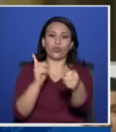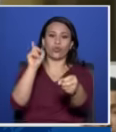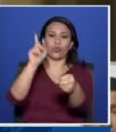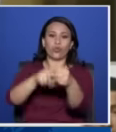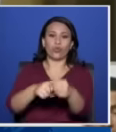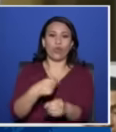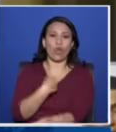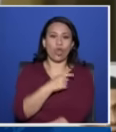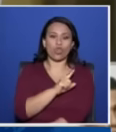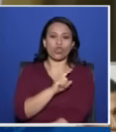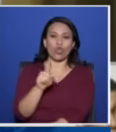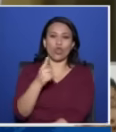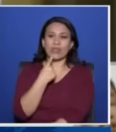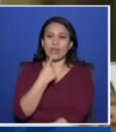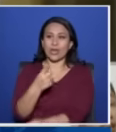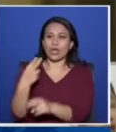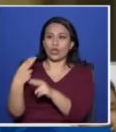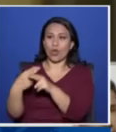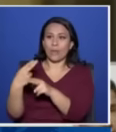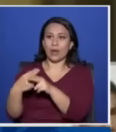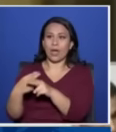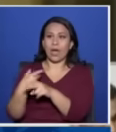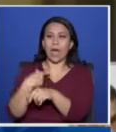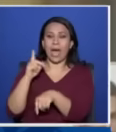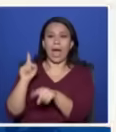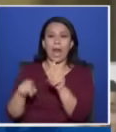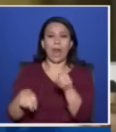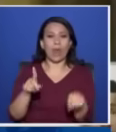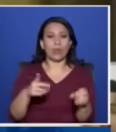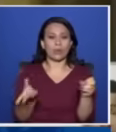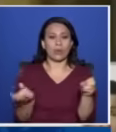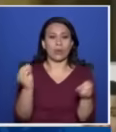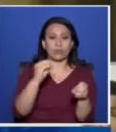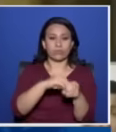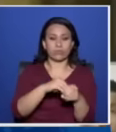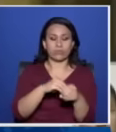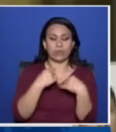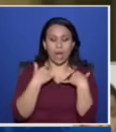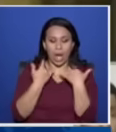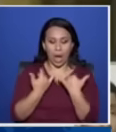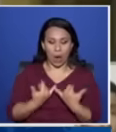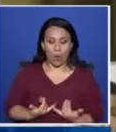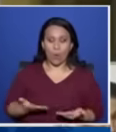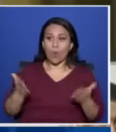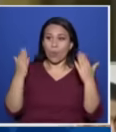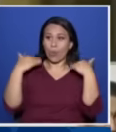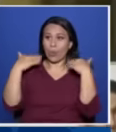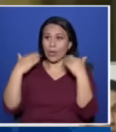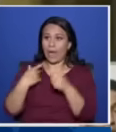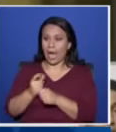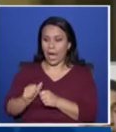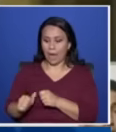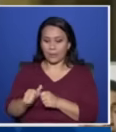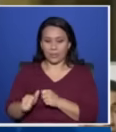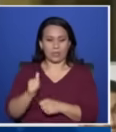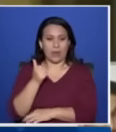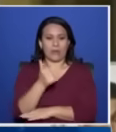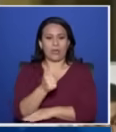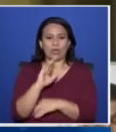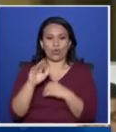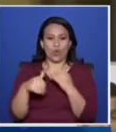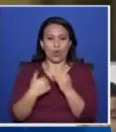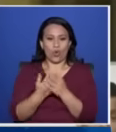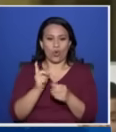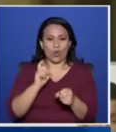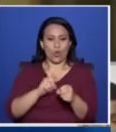No voy a dar nombres todavía, pero algunas históricas. Hoy queremos un Guayaquil que administre todo desde la